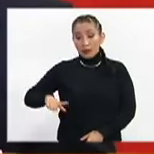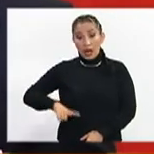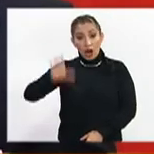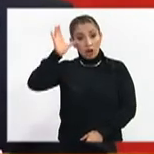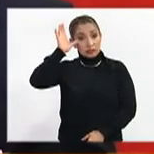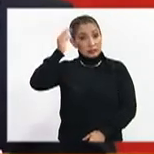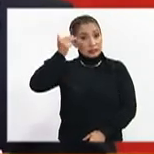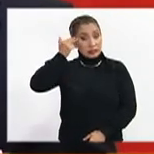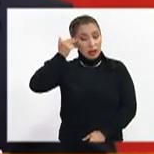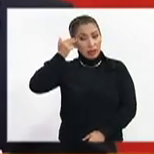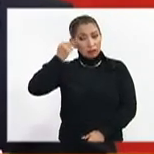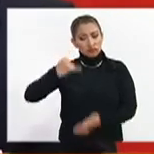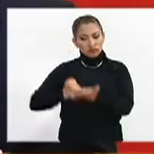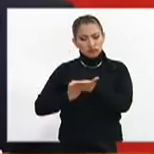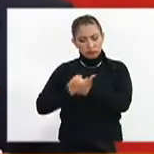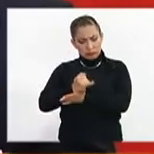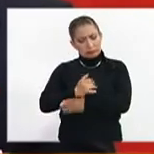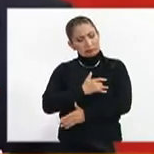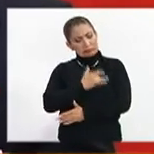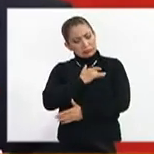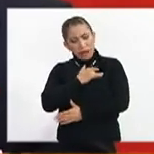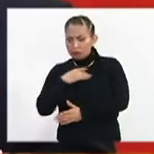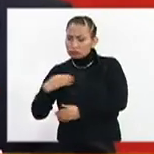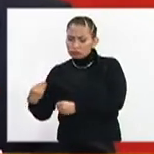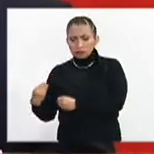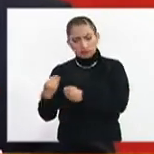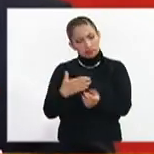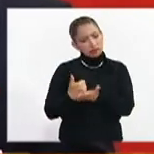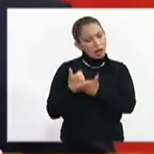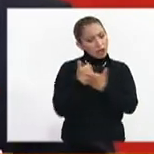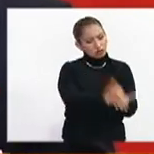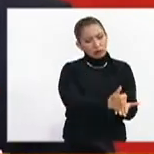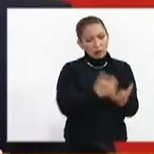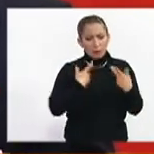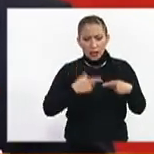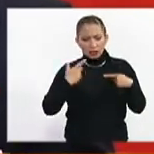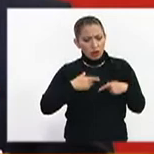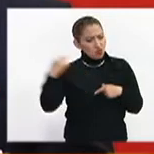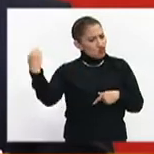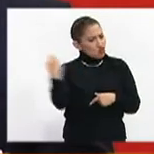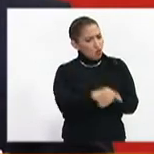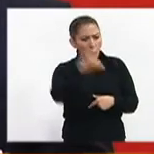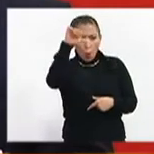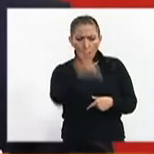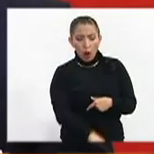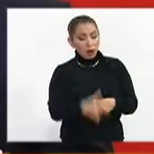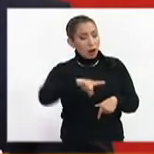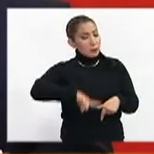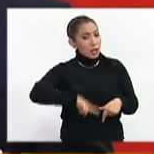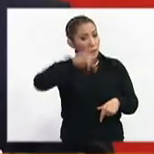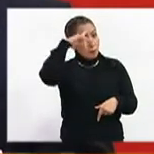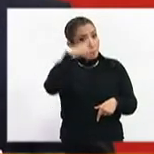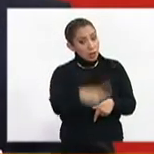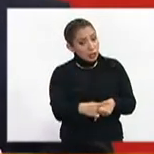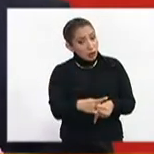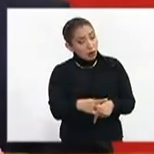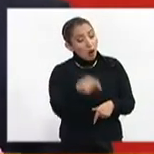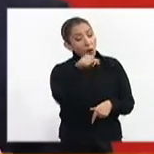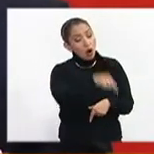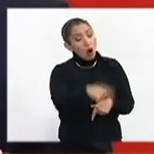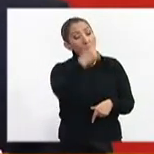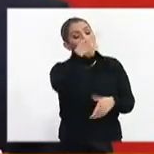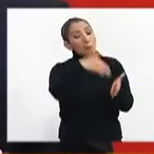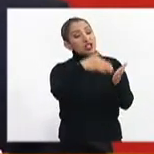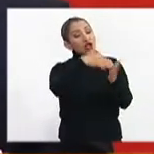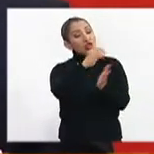chino decidió ofrecer una ayuda humanitaria urgente al gobierno mexicano de $1